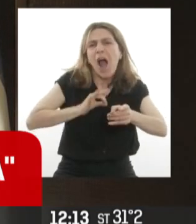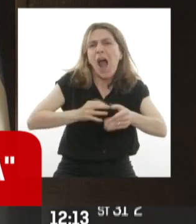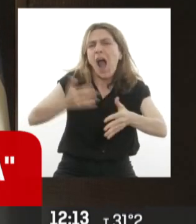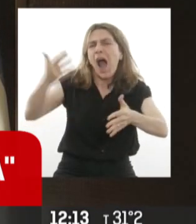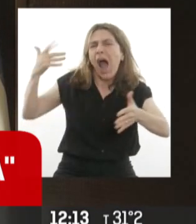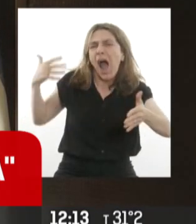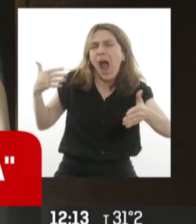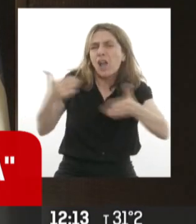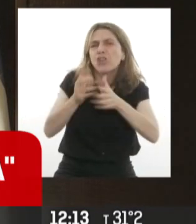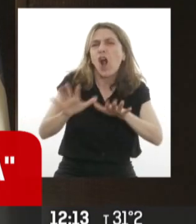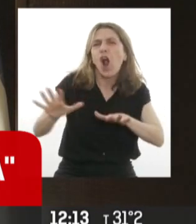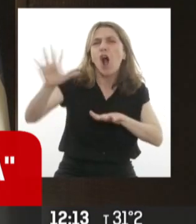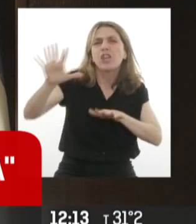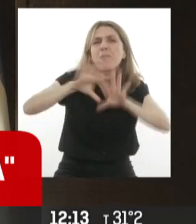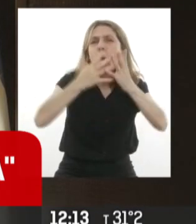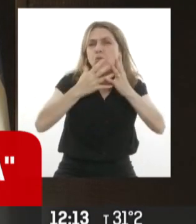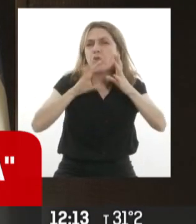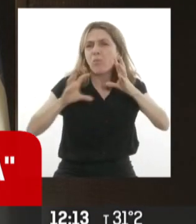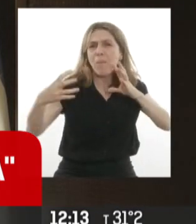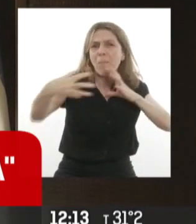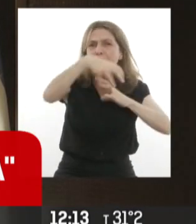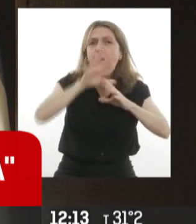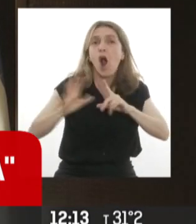desigual del mundo.